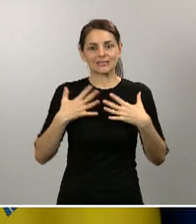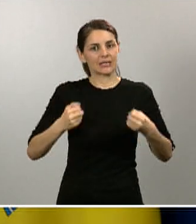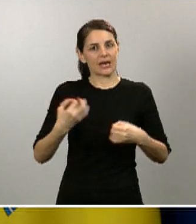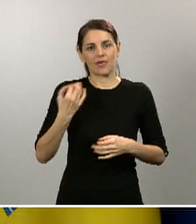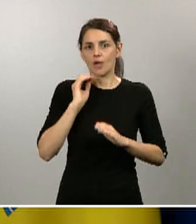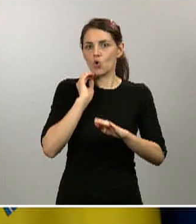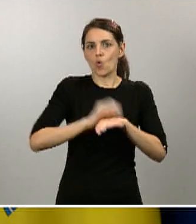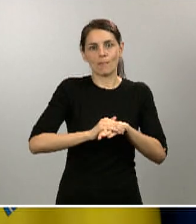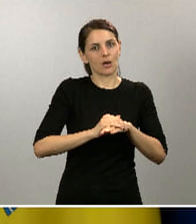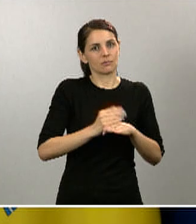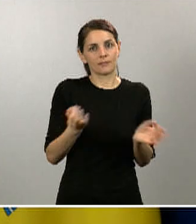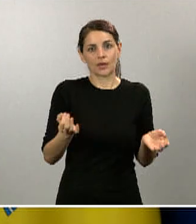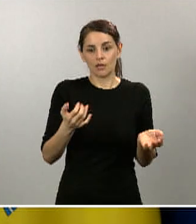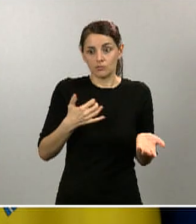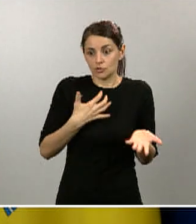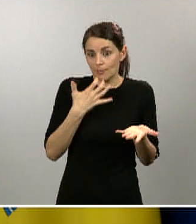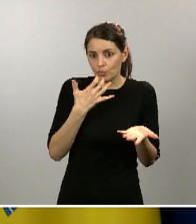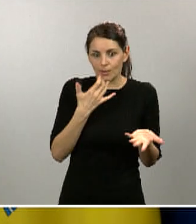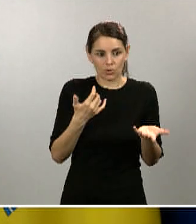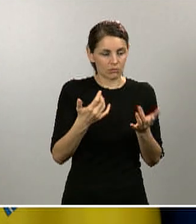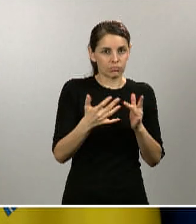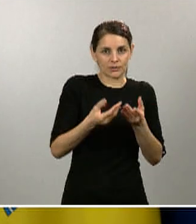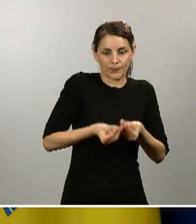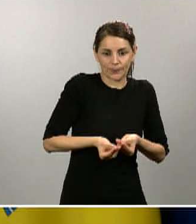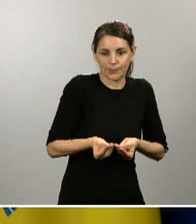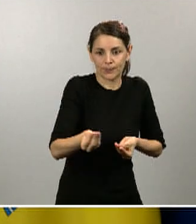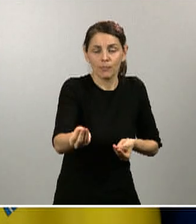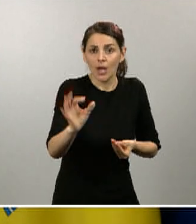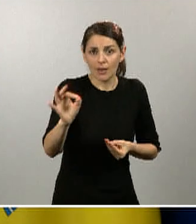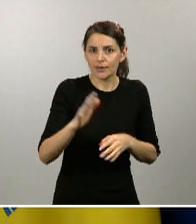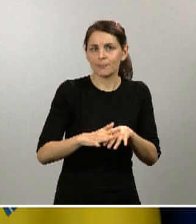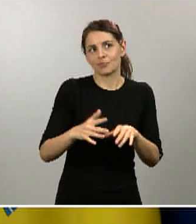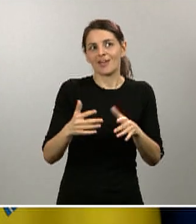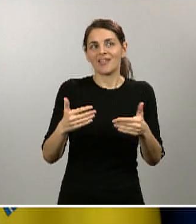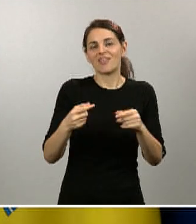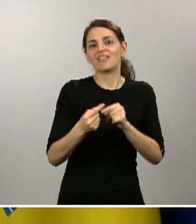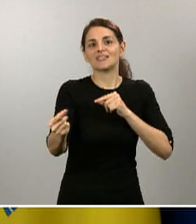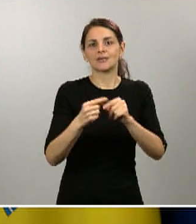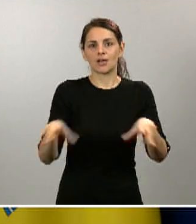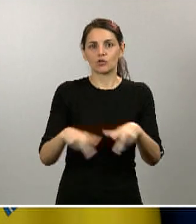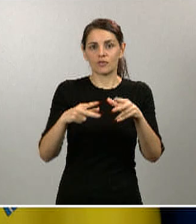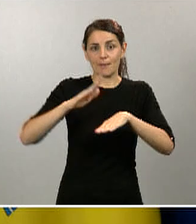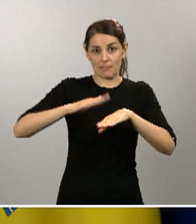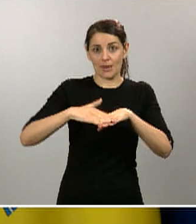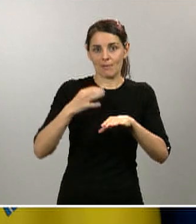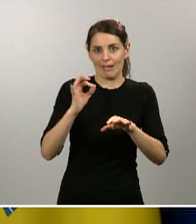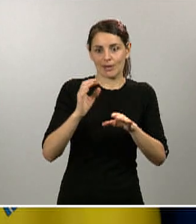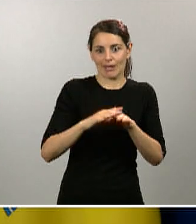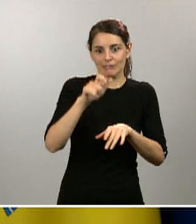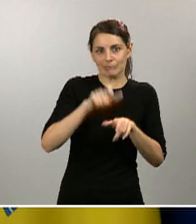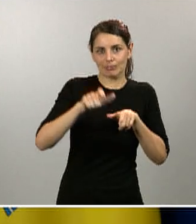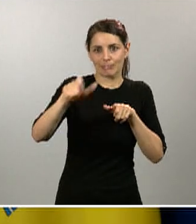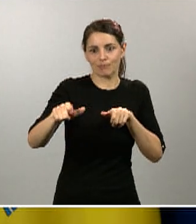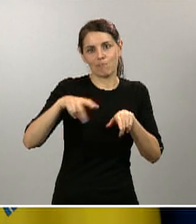de alguna manera, se rompe el contacto, esa distancia social mínima, pues nuestros guardias civiles y también en policía